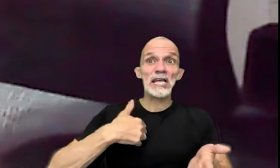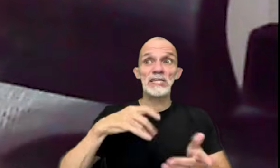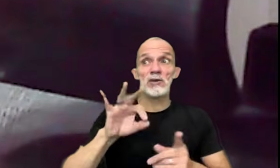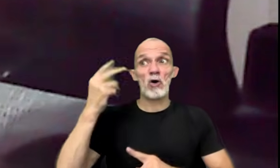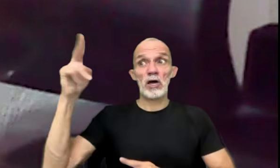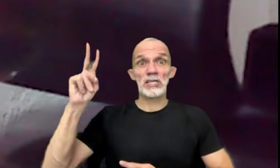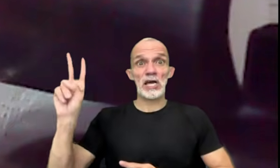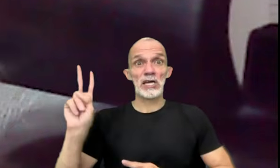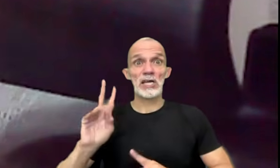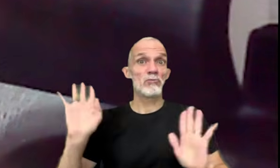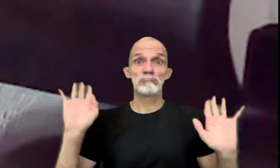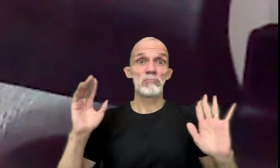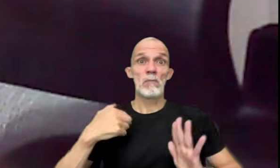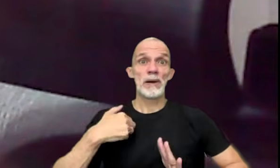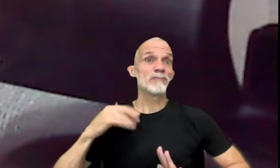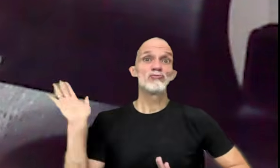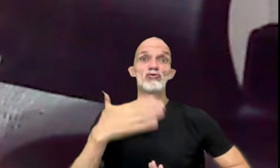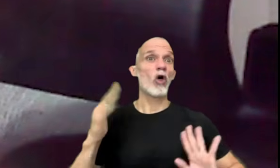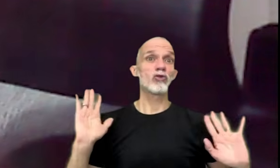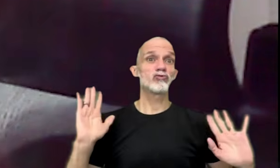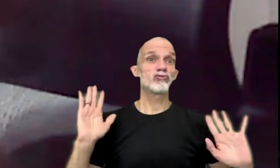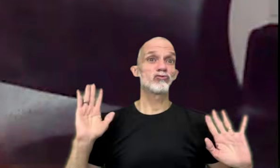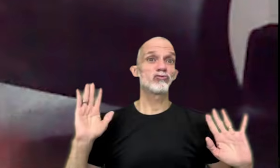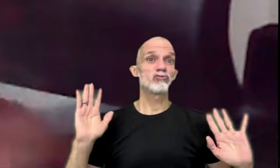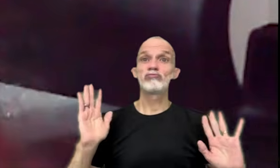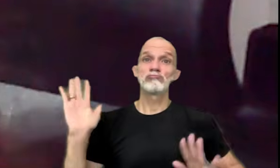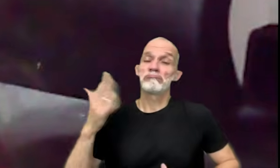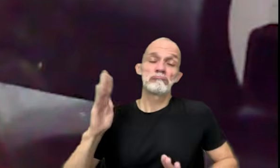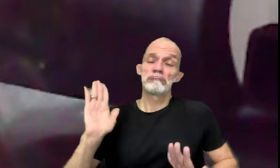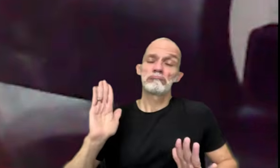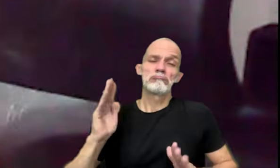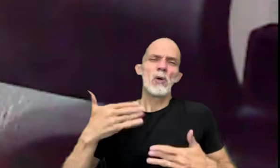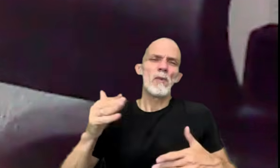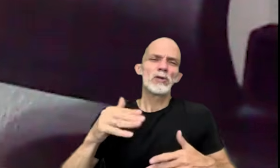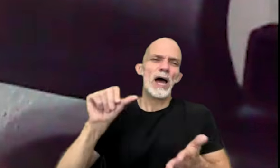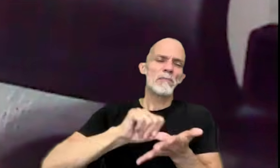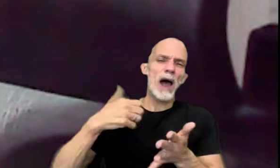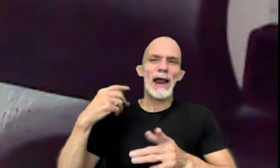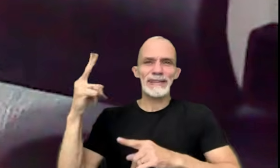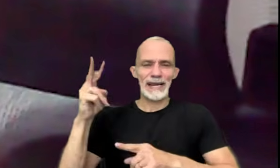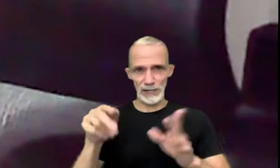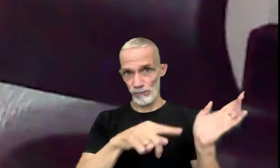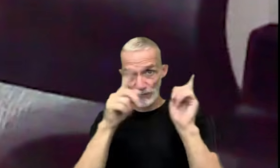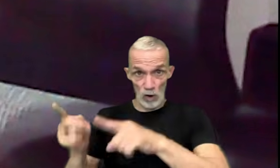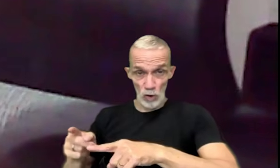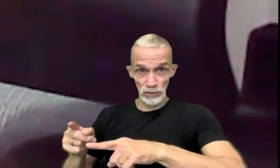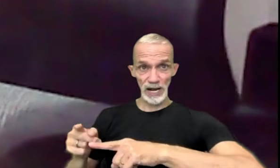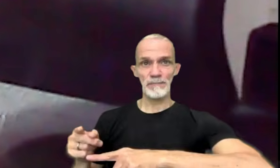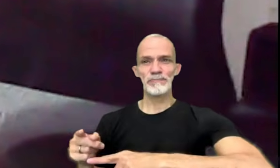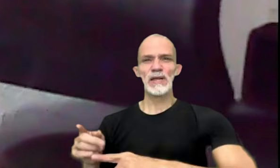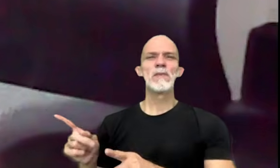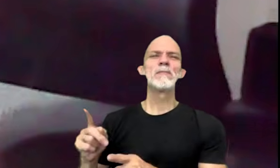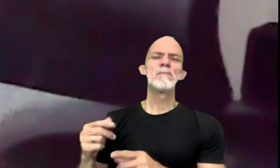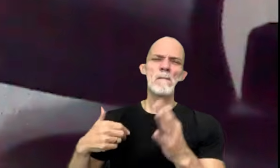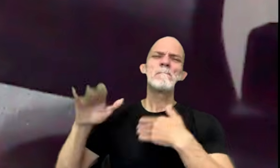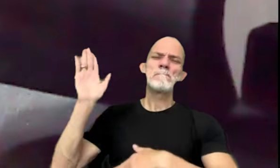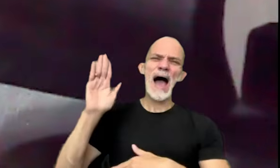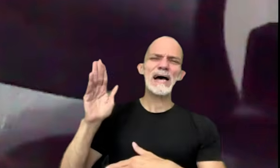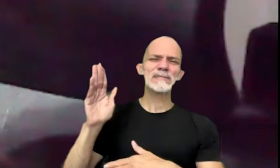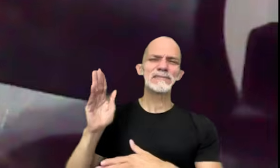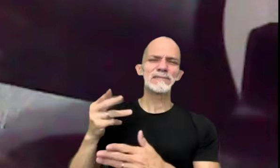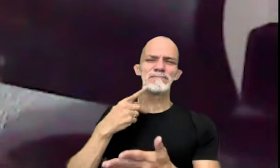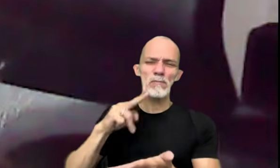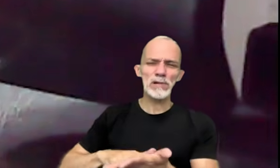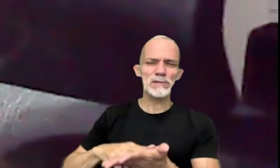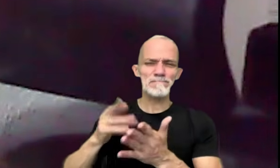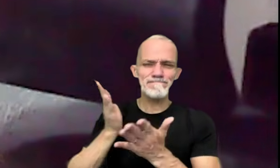país o en el exterior, para mí son todos los inmuebles. Esa es una posición doctrinaria. La otra posición, la posición doctrinaria más fiscalista,